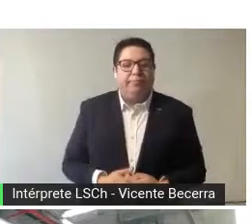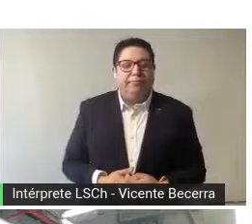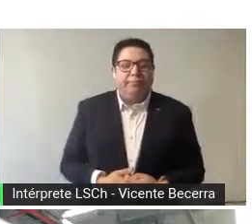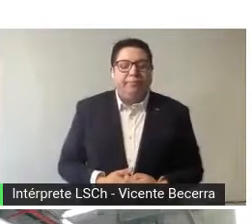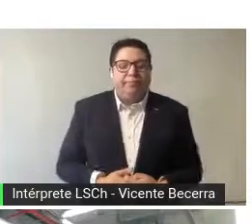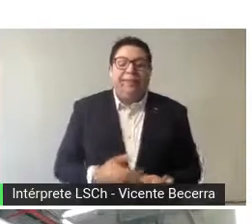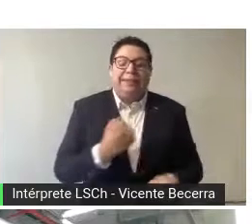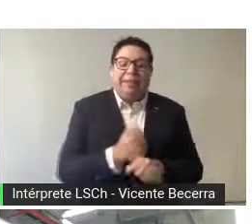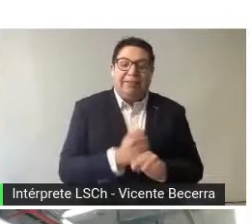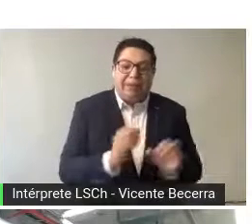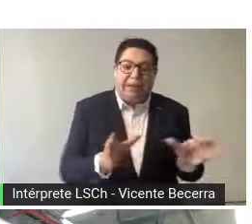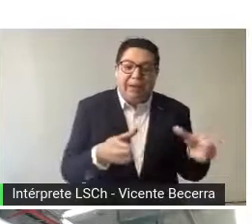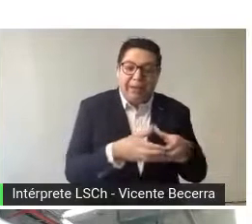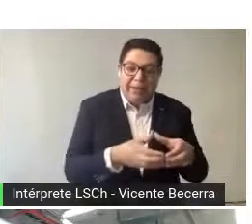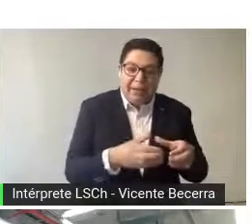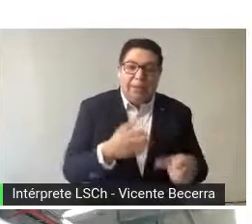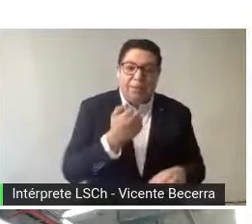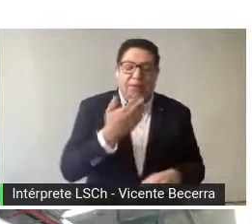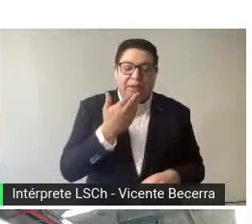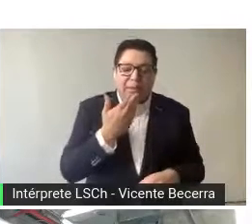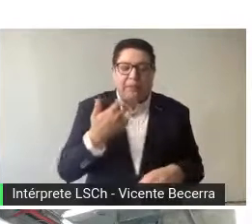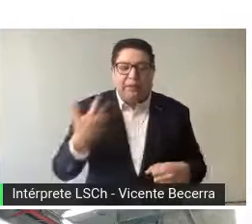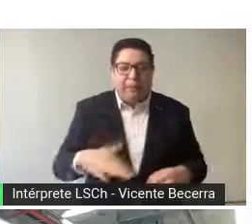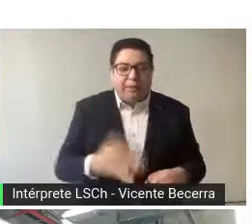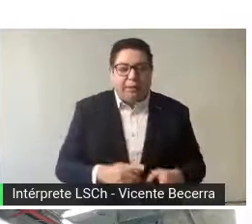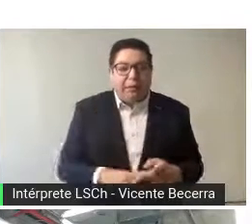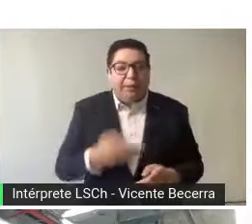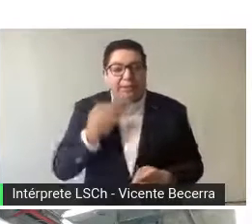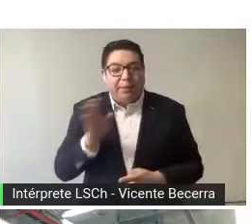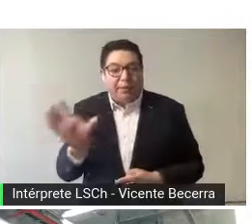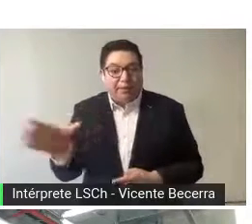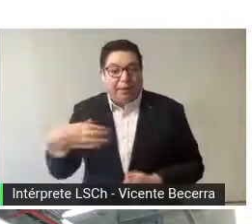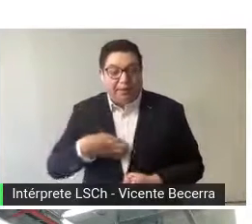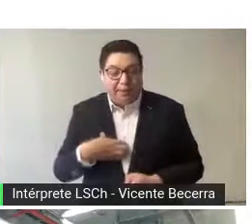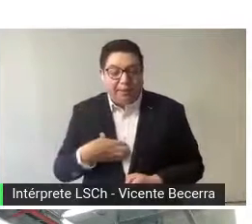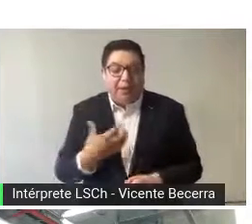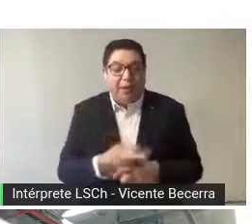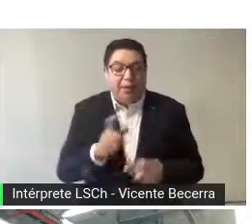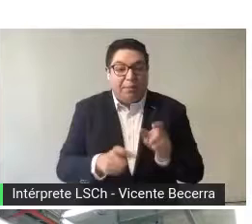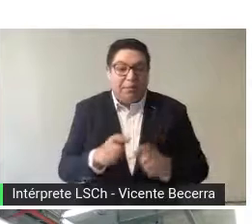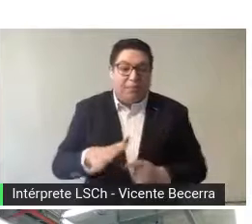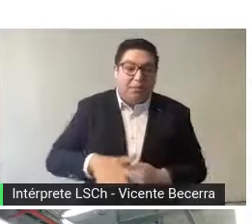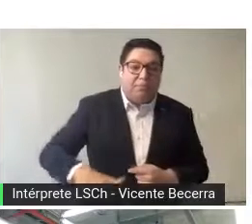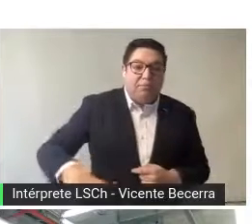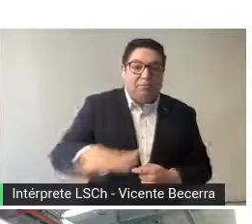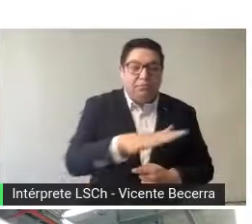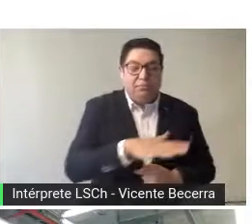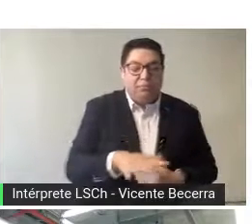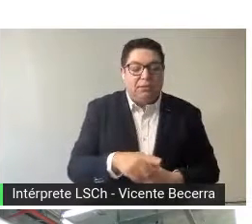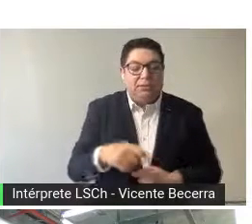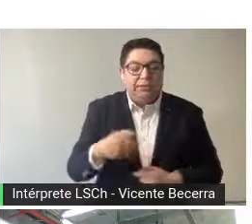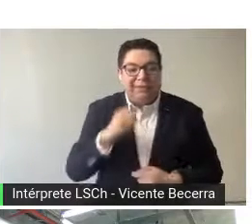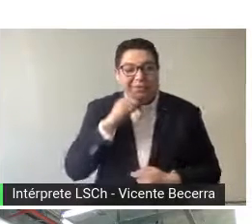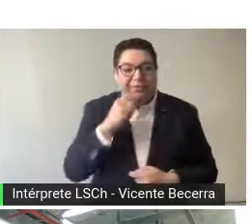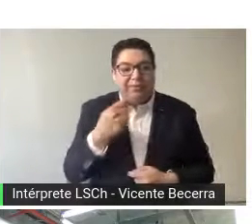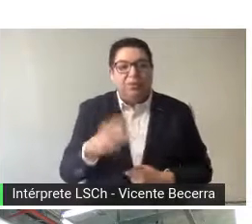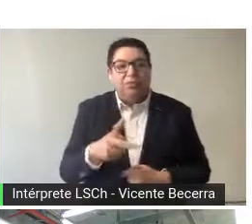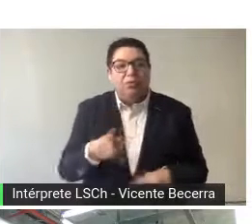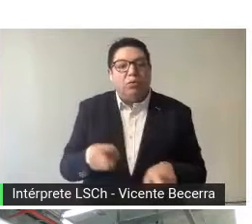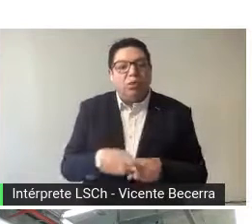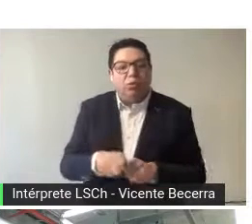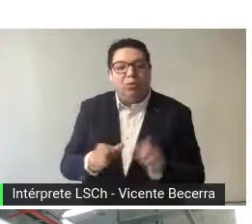Trabajar en equipo también, por supuesto. Y la empatía con el mundo en el que uno se mueve también es